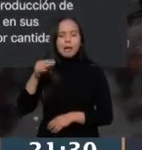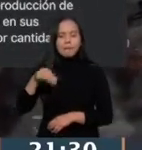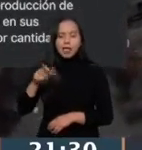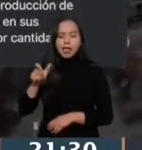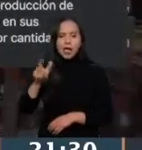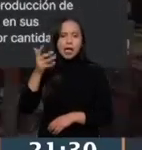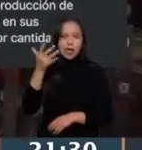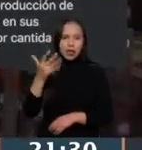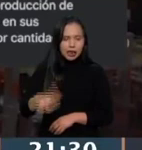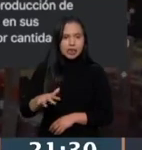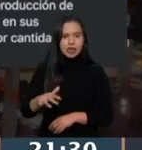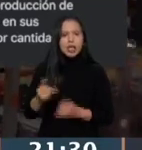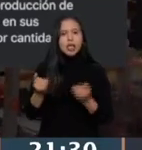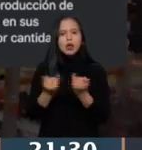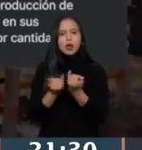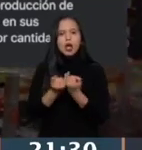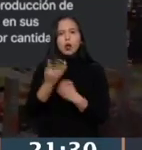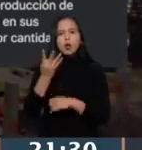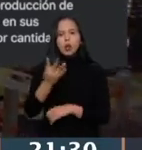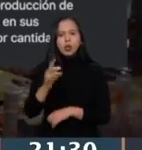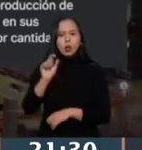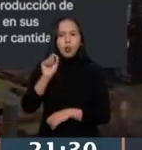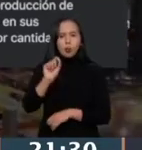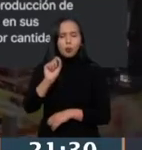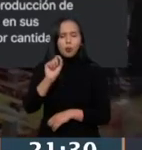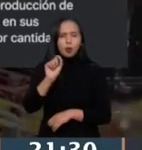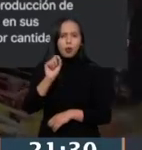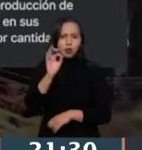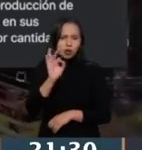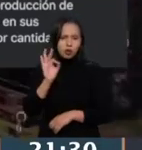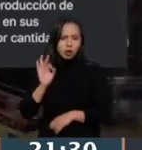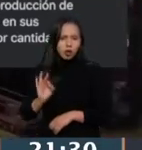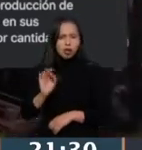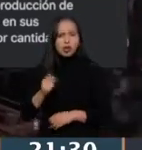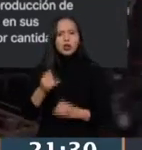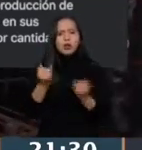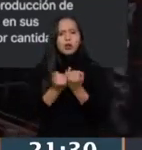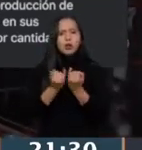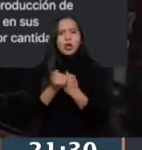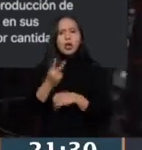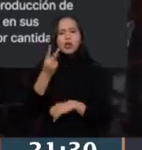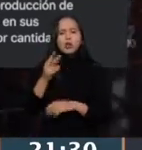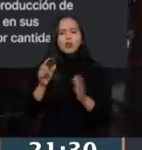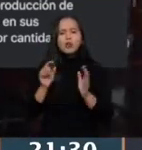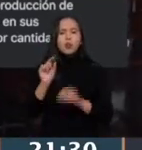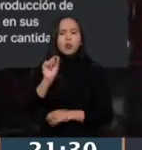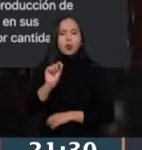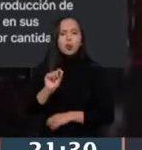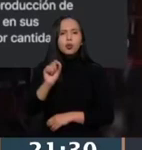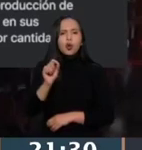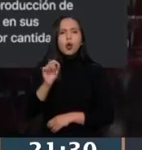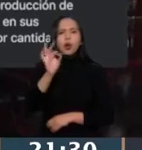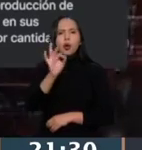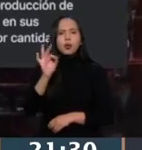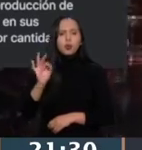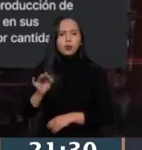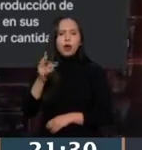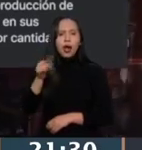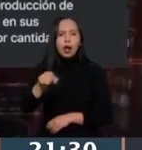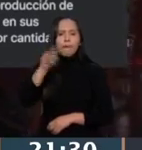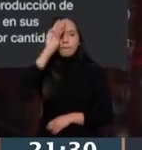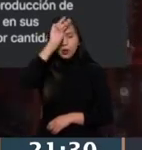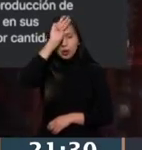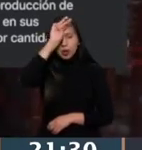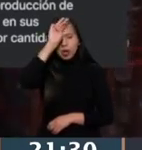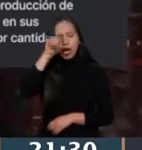el 6.4% de las PM2.5 y 2.8% de los óxidos de nitrógeno de Monterrey, cifras